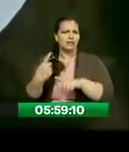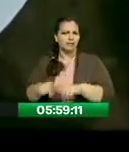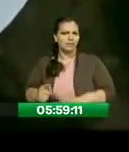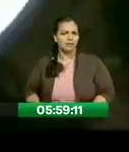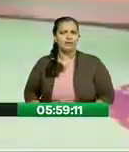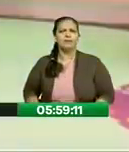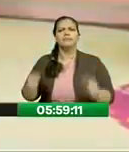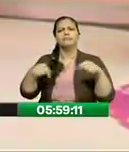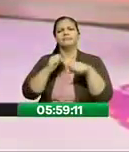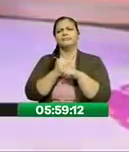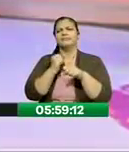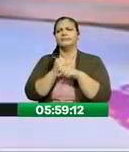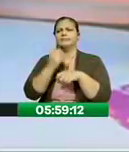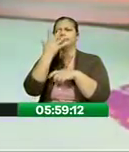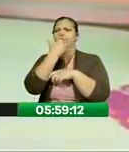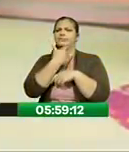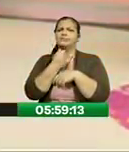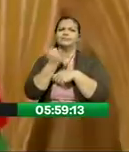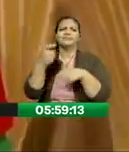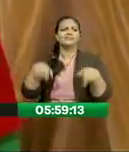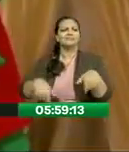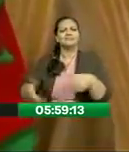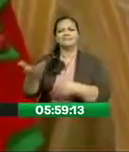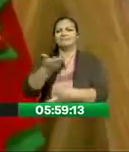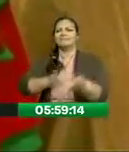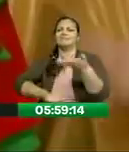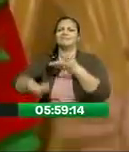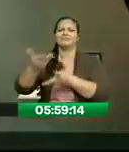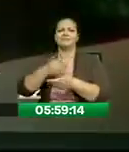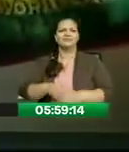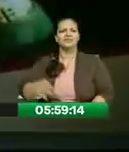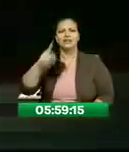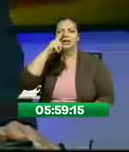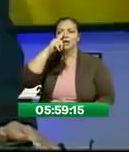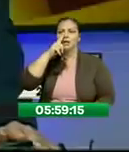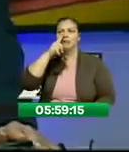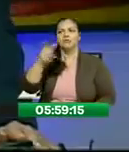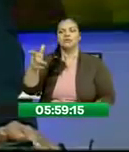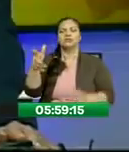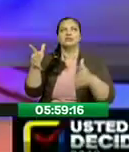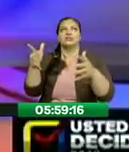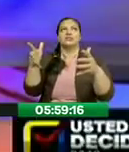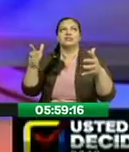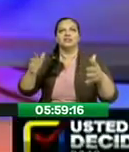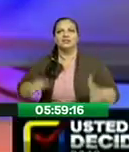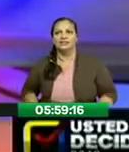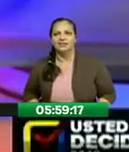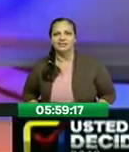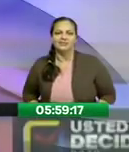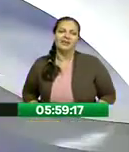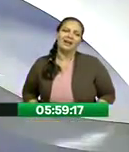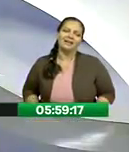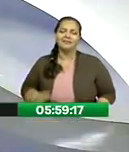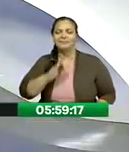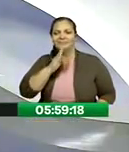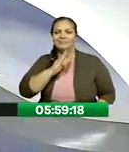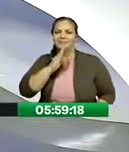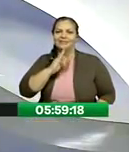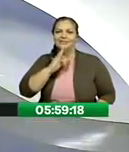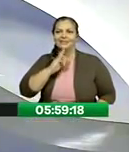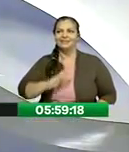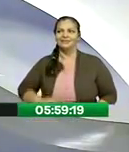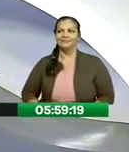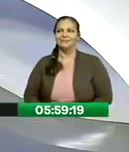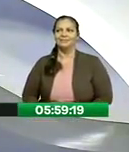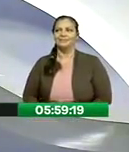trabajo por motivos. Aunque hace dar coraje, mucha gente, pan de Pascua hace dar coraje. Sí, de vez en cuando. Hay